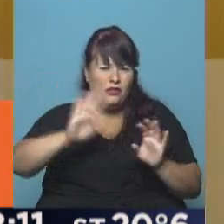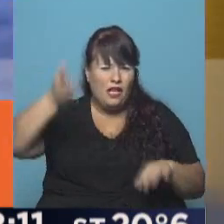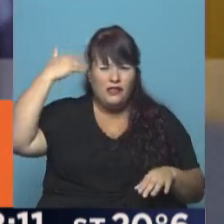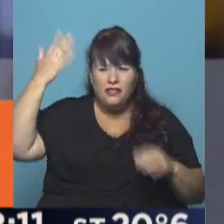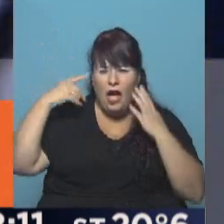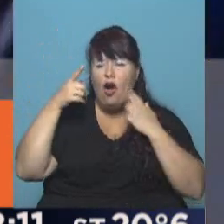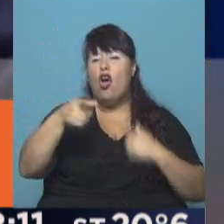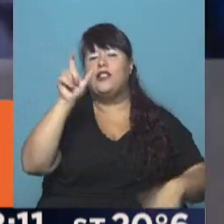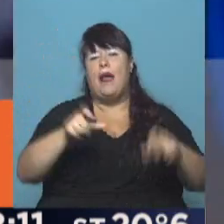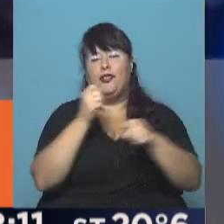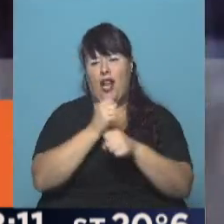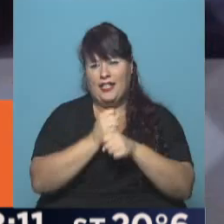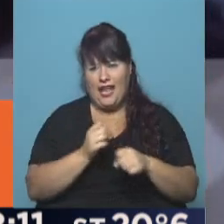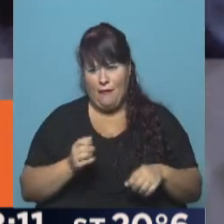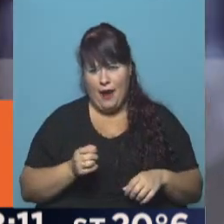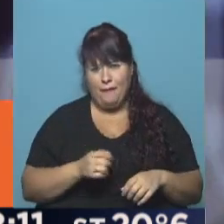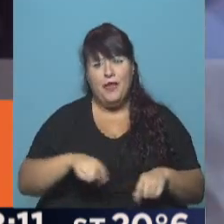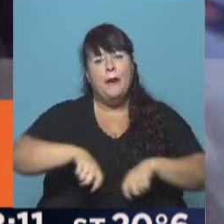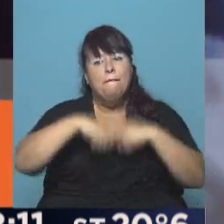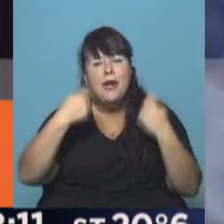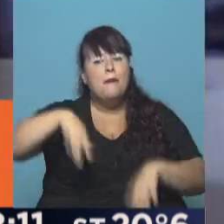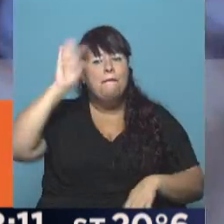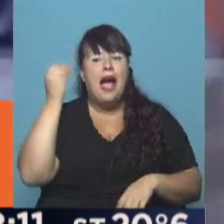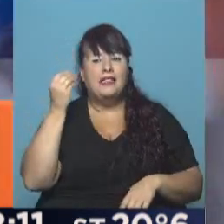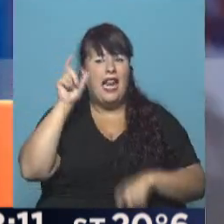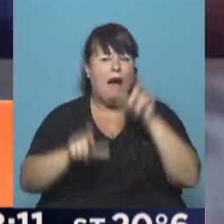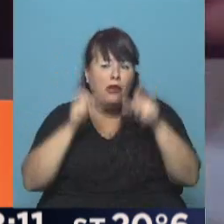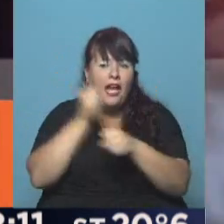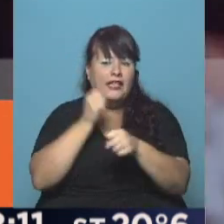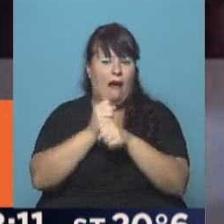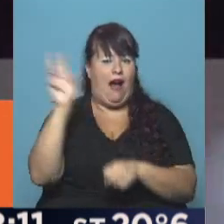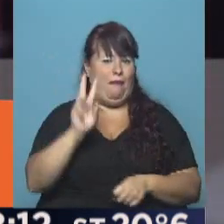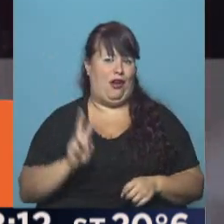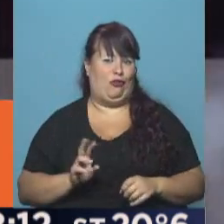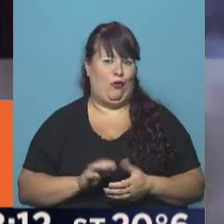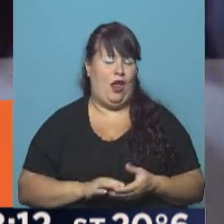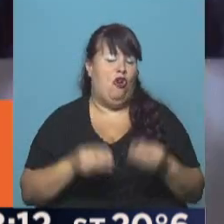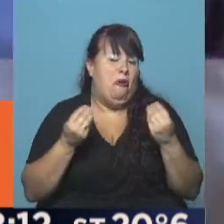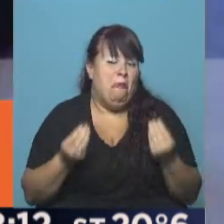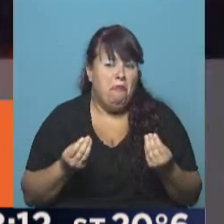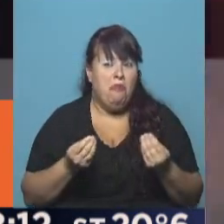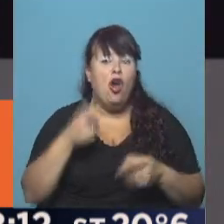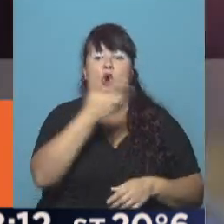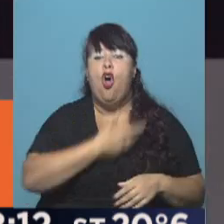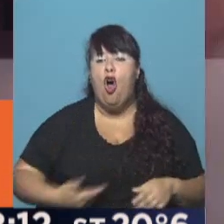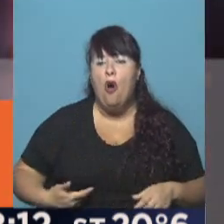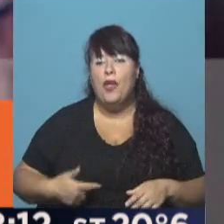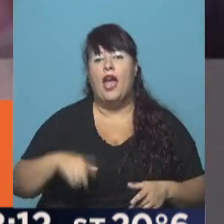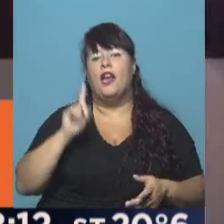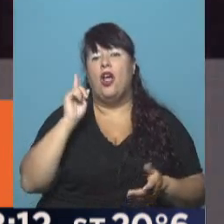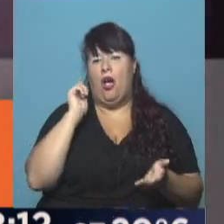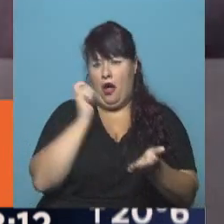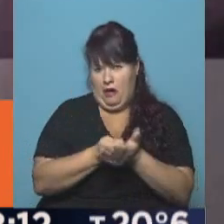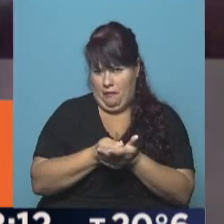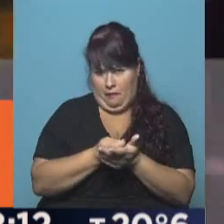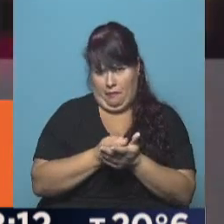aplicando contra los trabajadores el perjudicado mayor va a ser el trabajador venezolano porque es un gobierno que no deja de pagar hasta